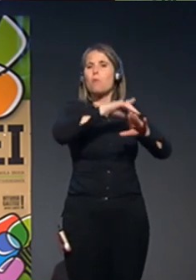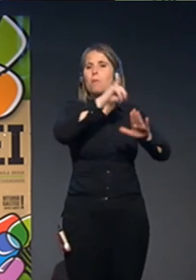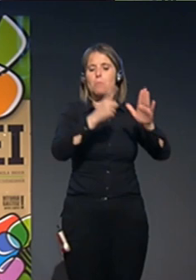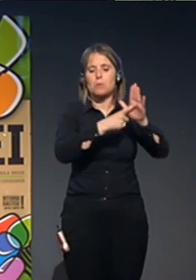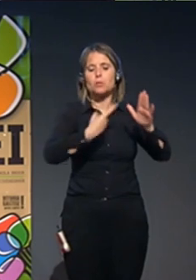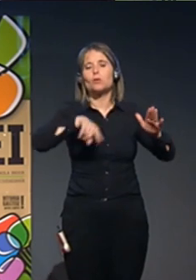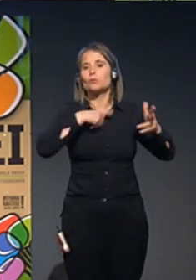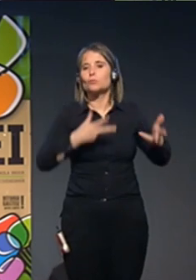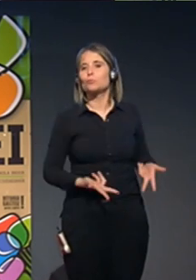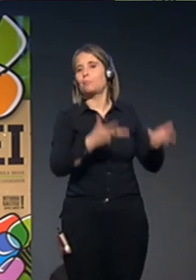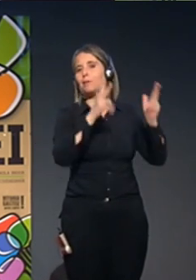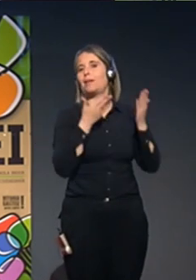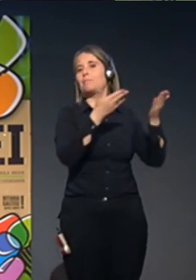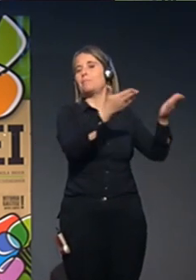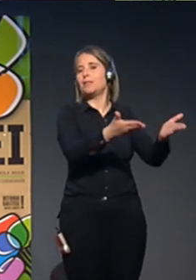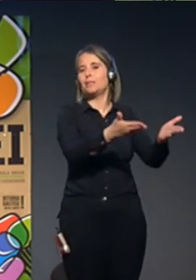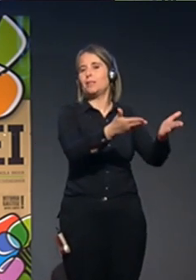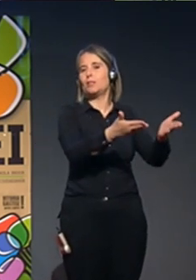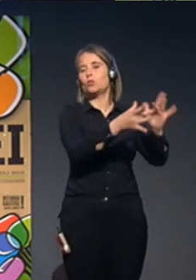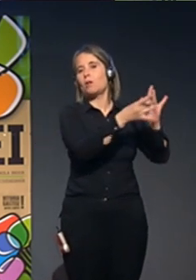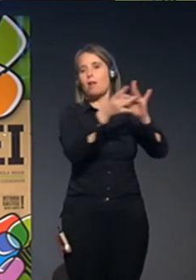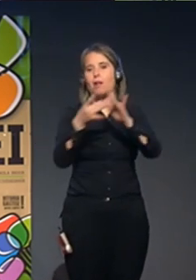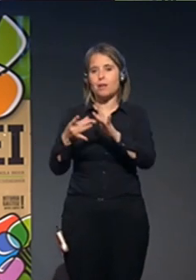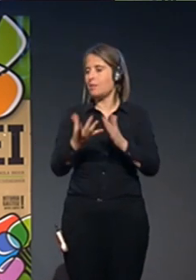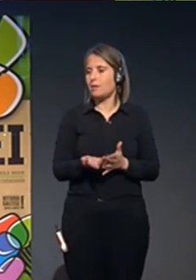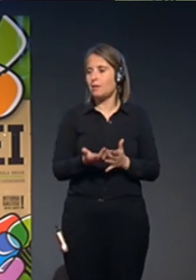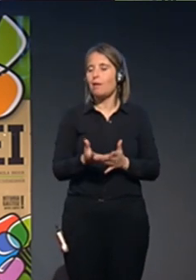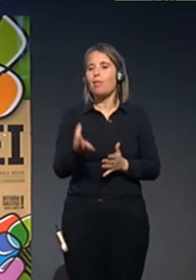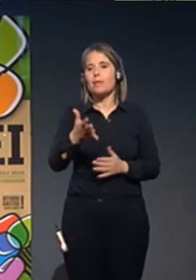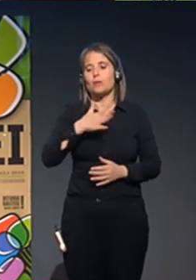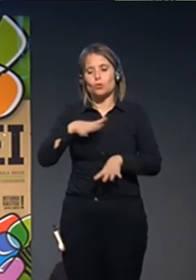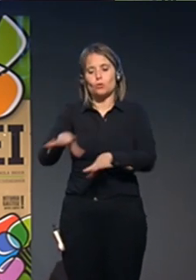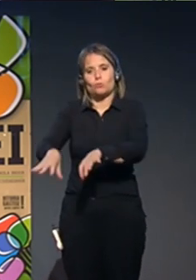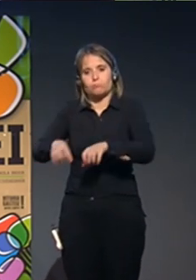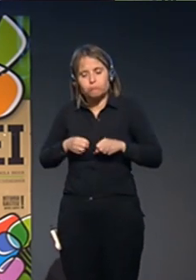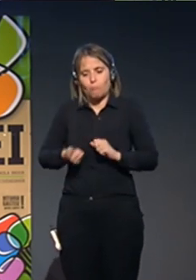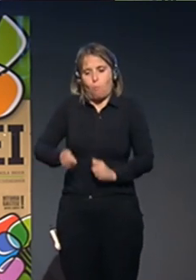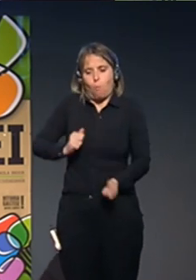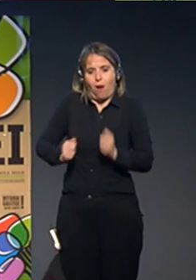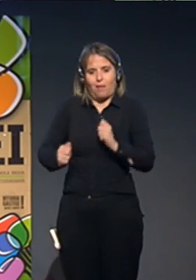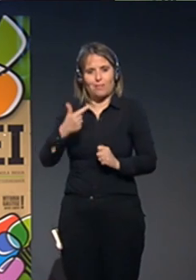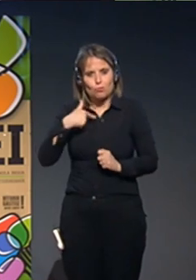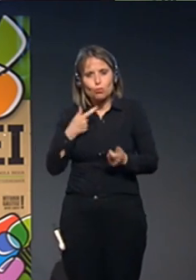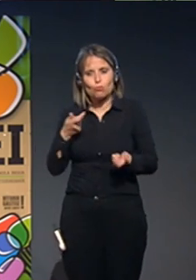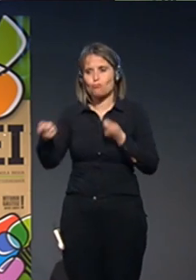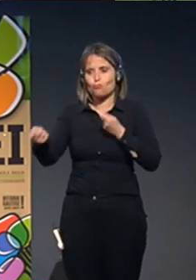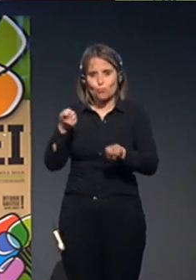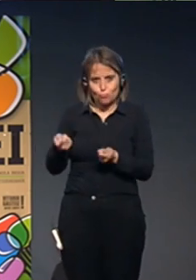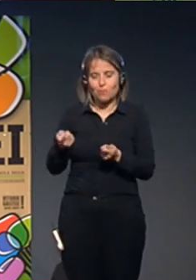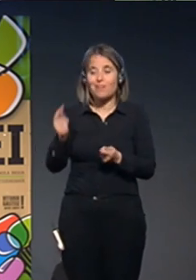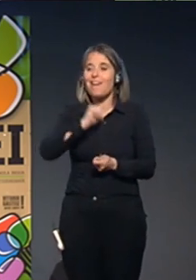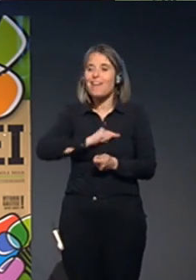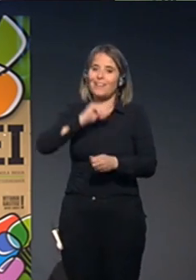permitido que esto en escena al volante hay que recoger de nuevo ese volante y hay que incluir el elemento